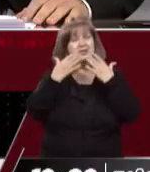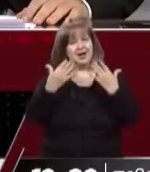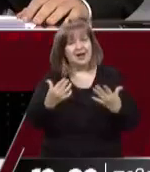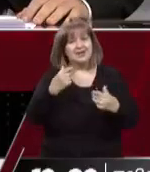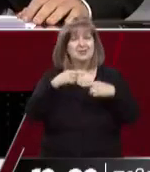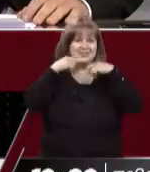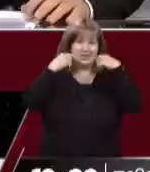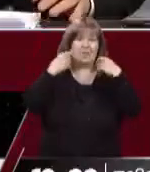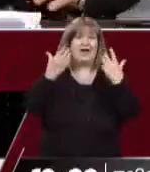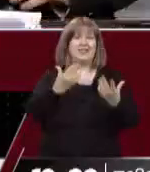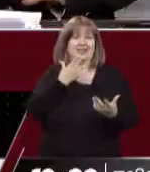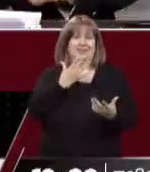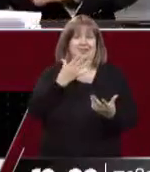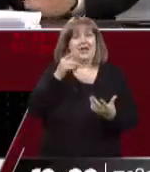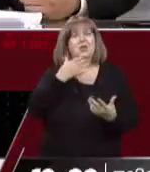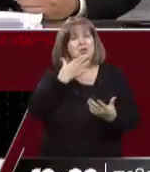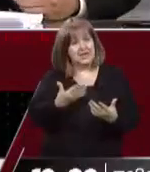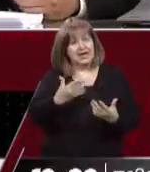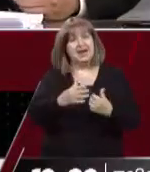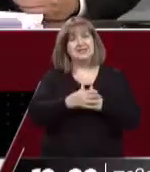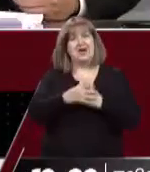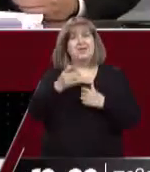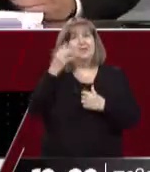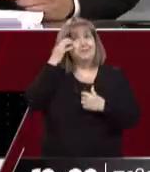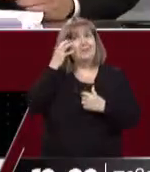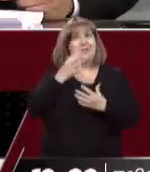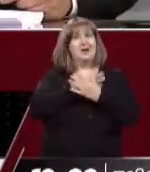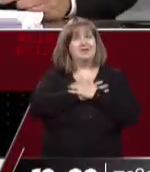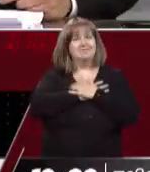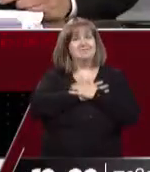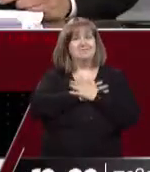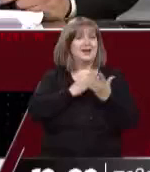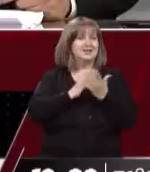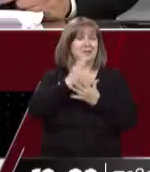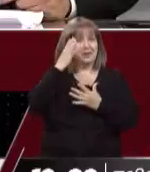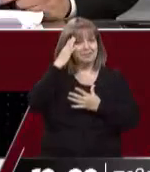tu simpatía, tu tiempo. Muchas gracias. Y bueno, atesorá ese momento que me imagino que